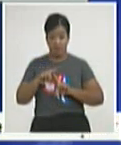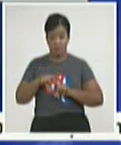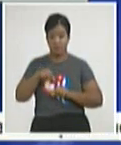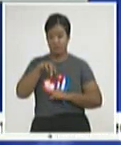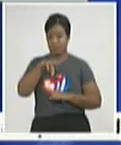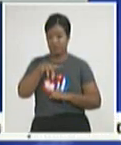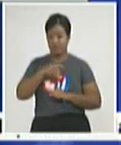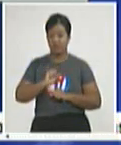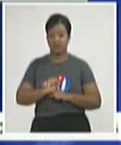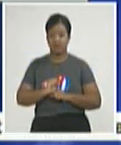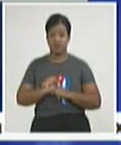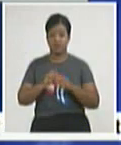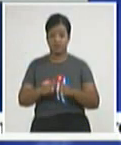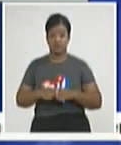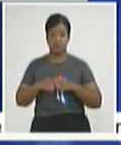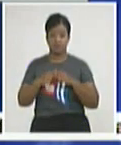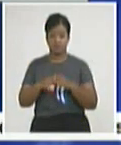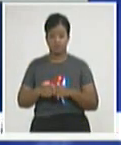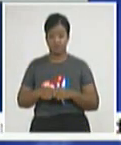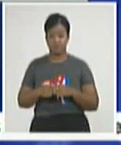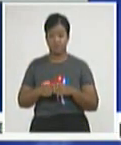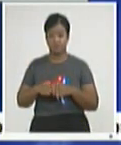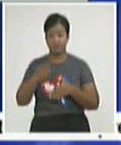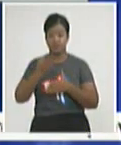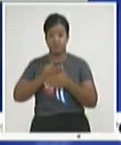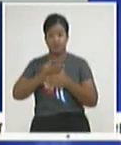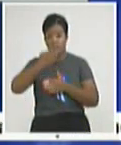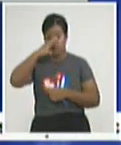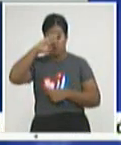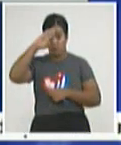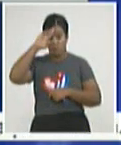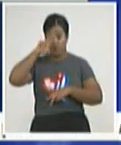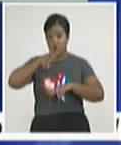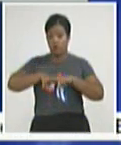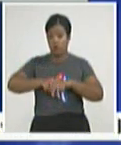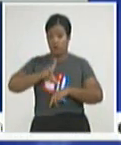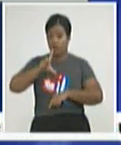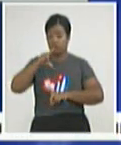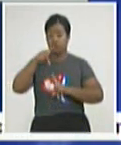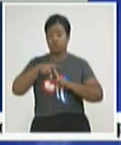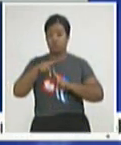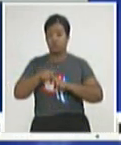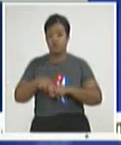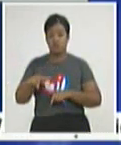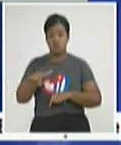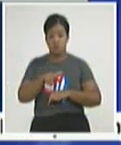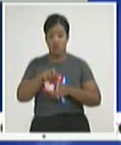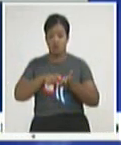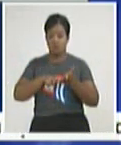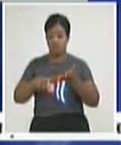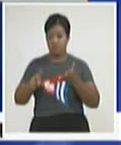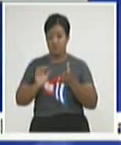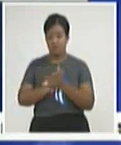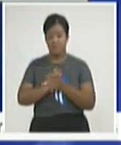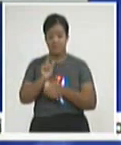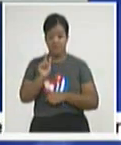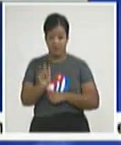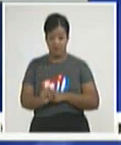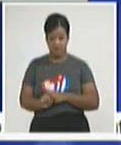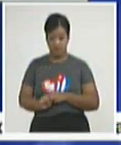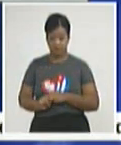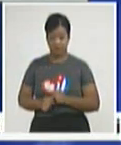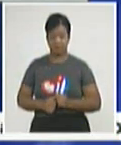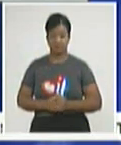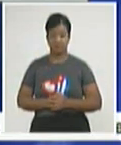Río, Granma, Santiago de Cuba, Holguín, Las Tunas y la provincia de Mayabeque.